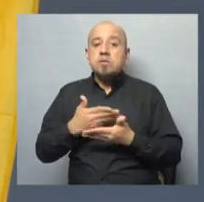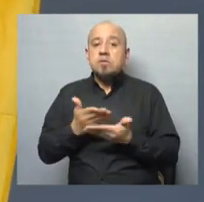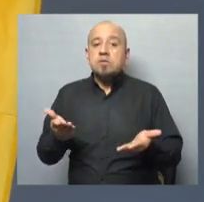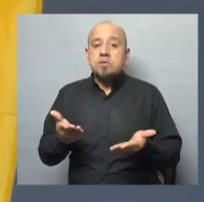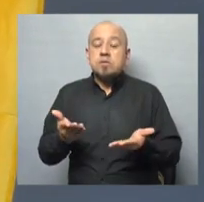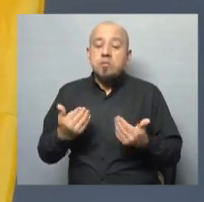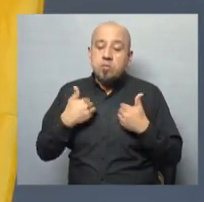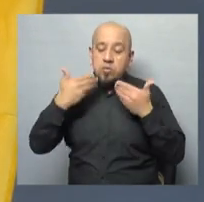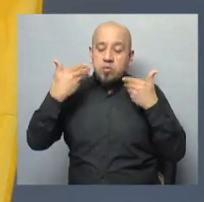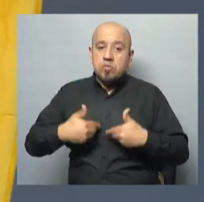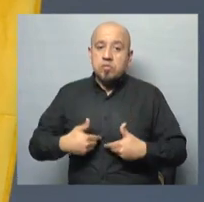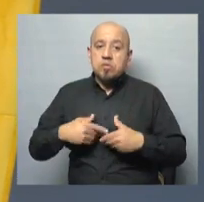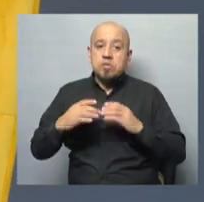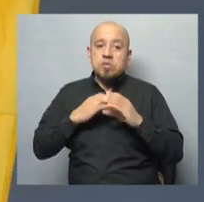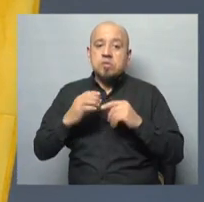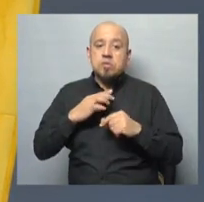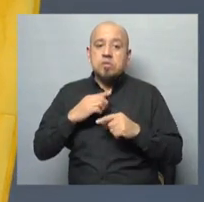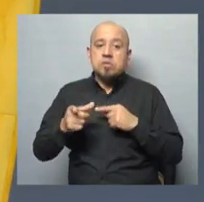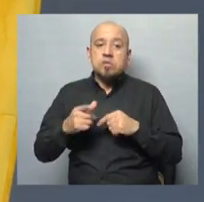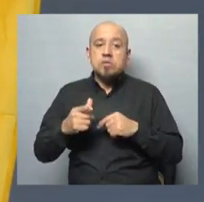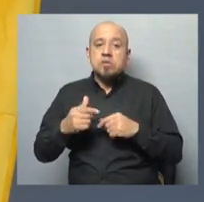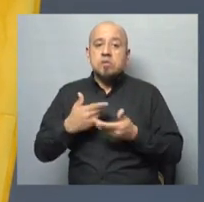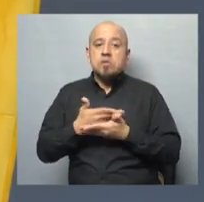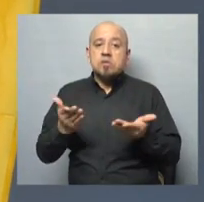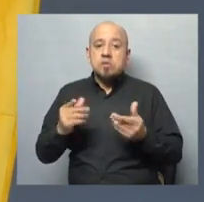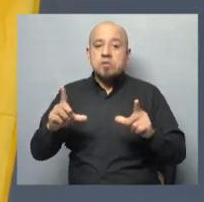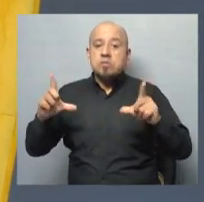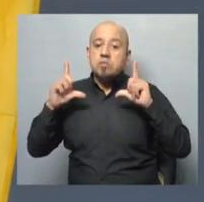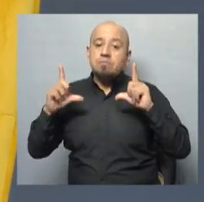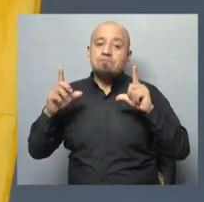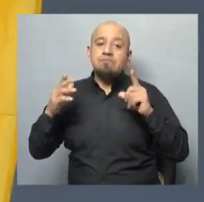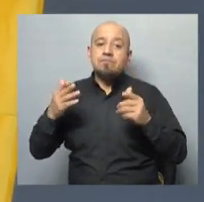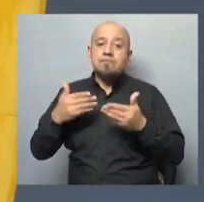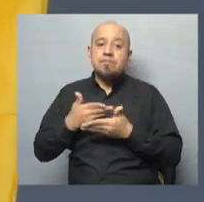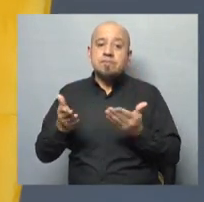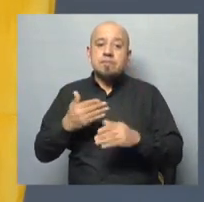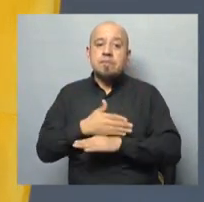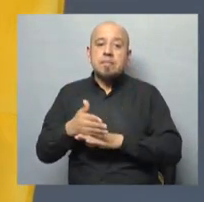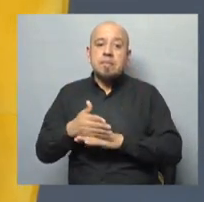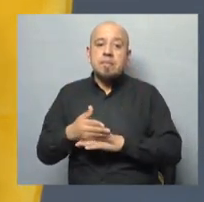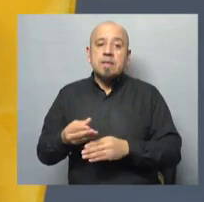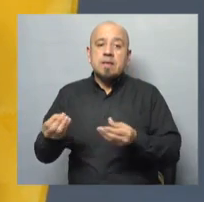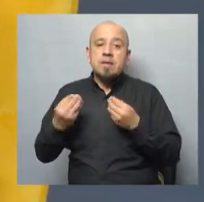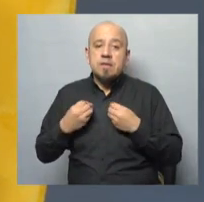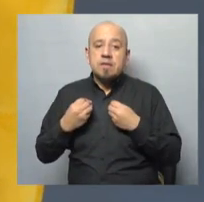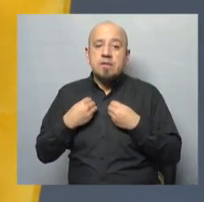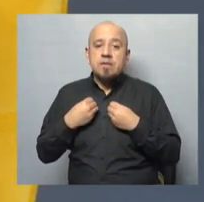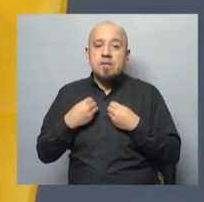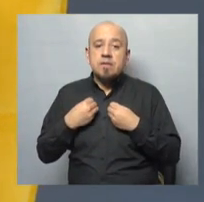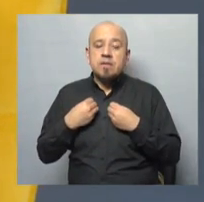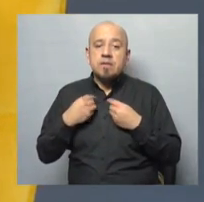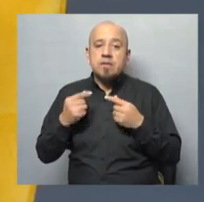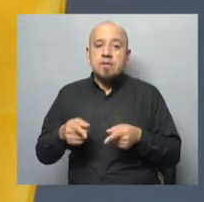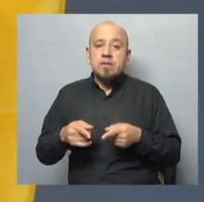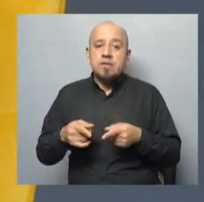energía que es muchísima y en lugar de exposición es muy grande para lo que después recibís o por lo menos lo que recibís en este